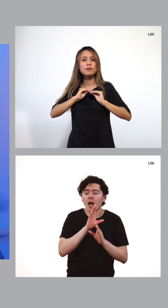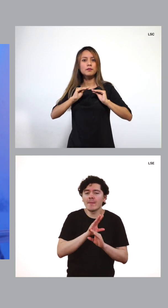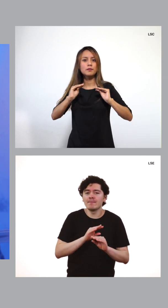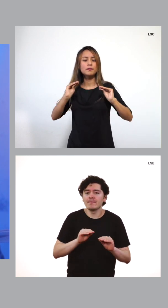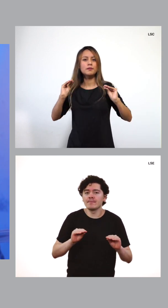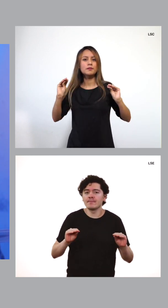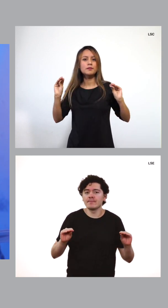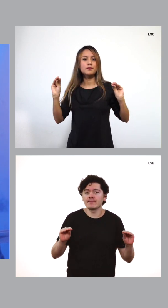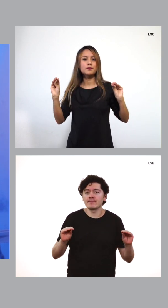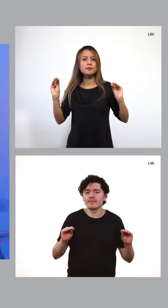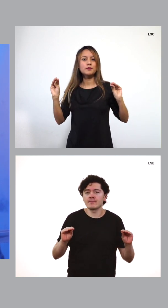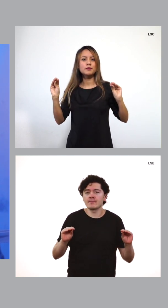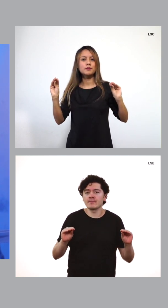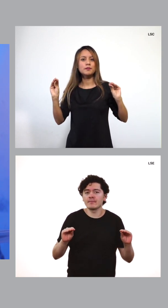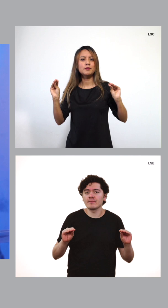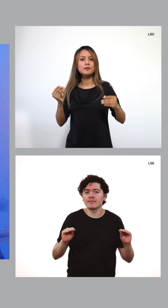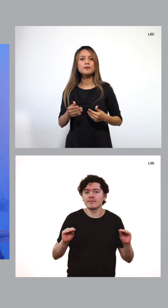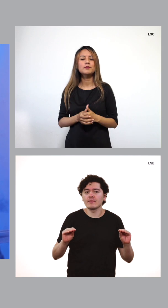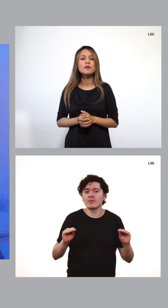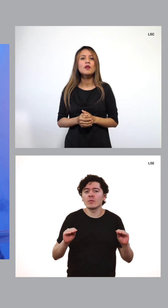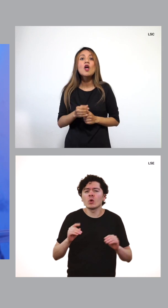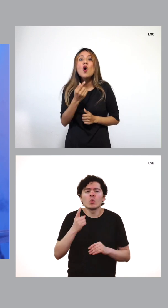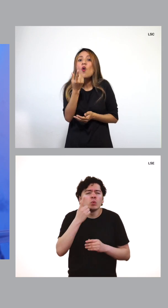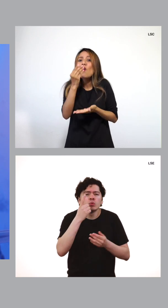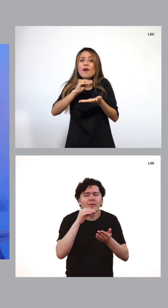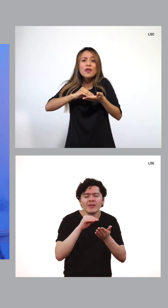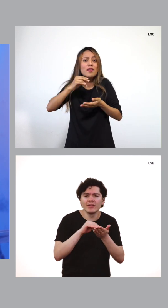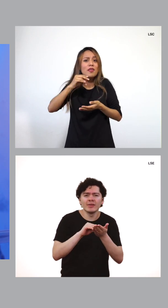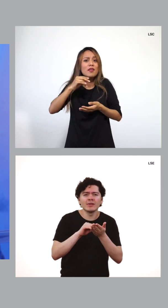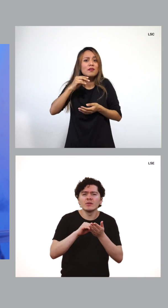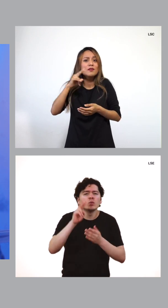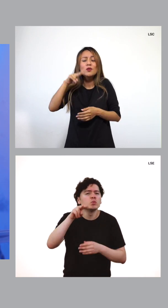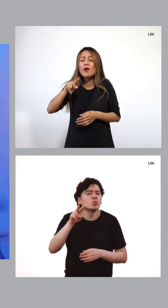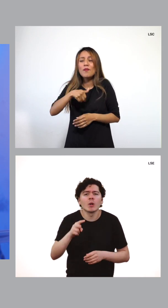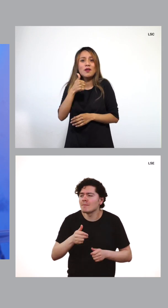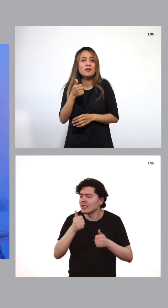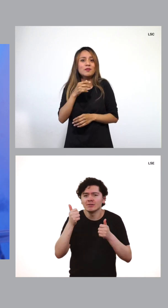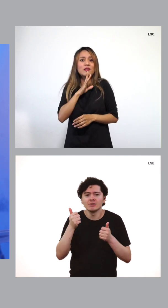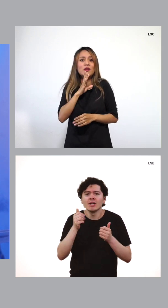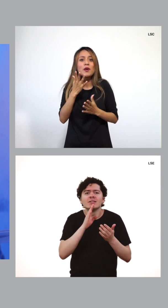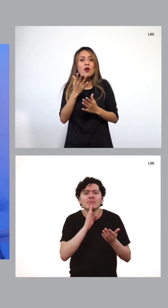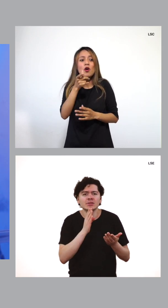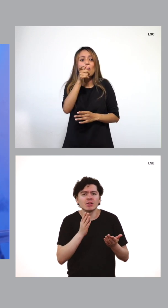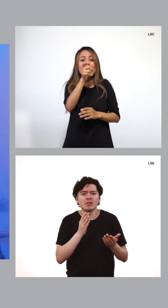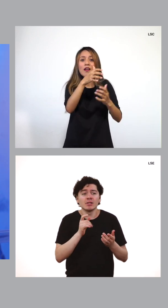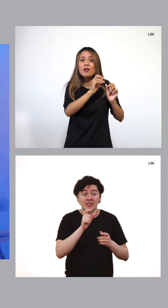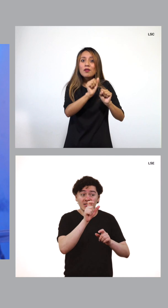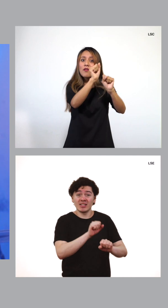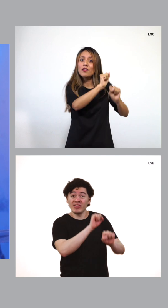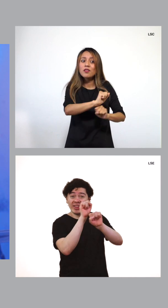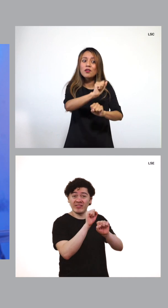hubo silencio. Esa es la única vez en la historia en la que aquel que acusa